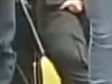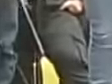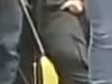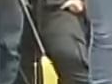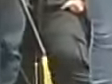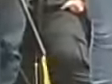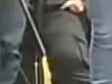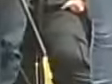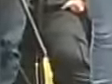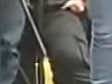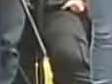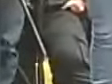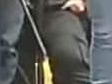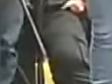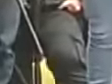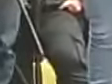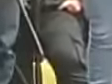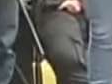vámonos pa'